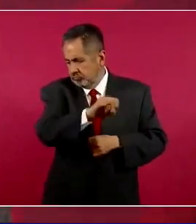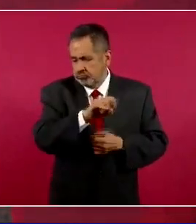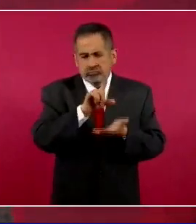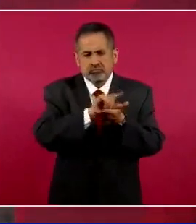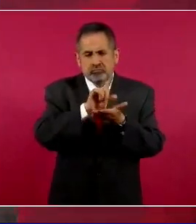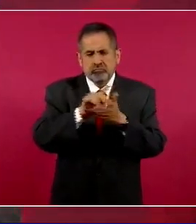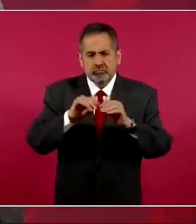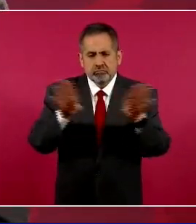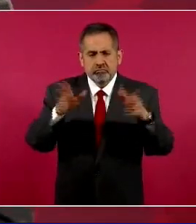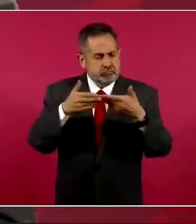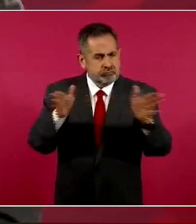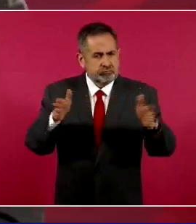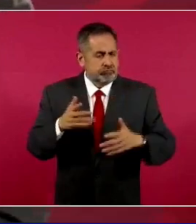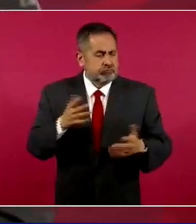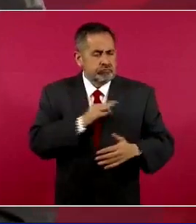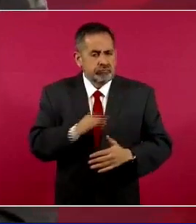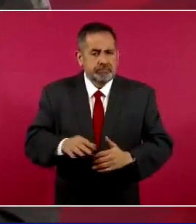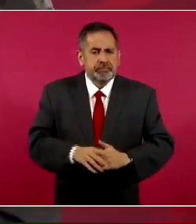porque podemos